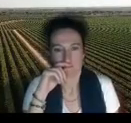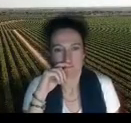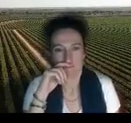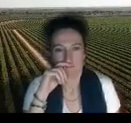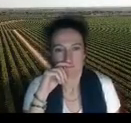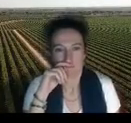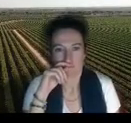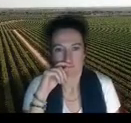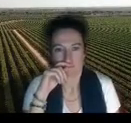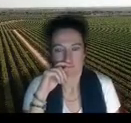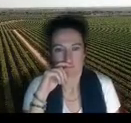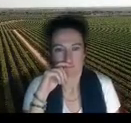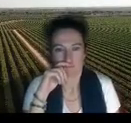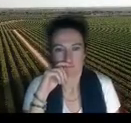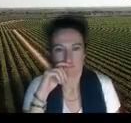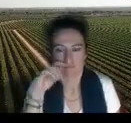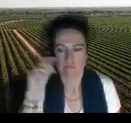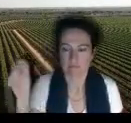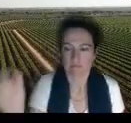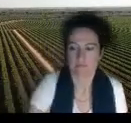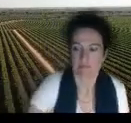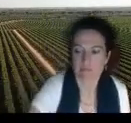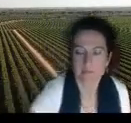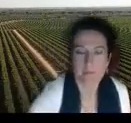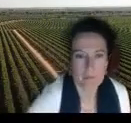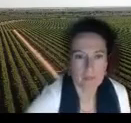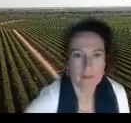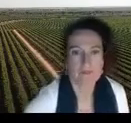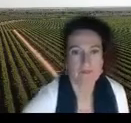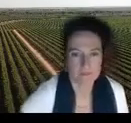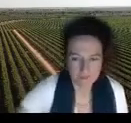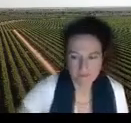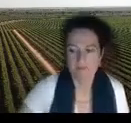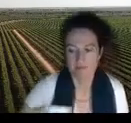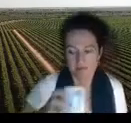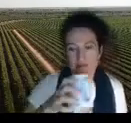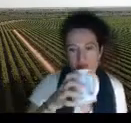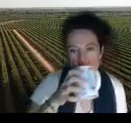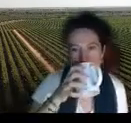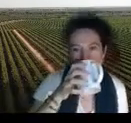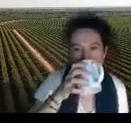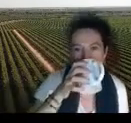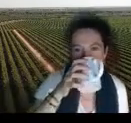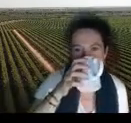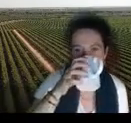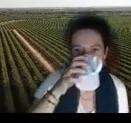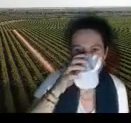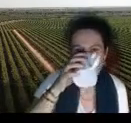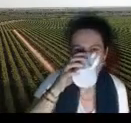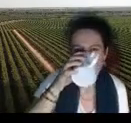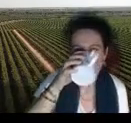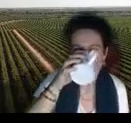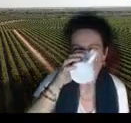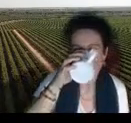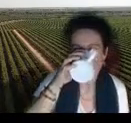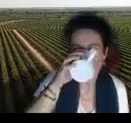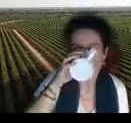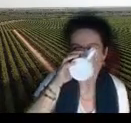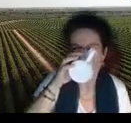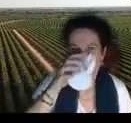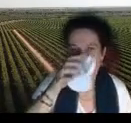Y esto, lo que conocíamos a día de hoy como el pago verde, no es que lo eliminen, sigue